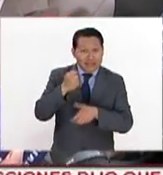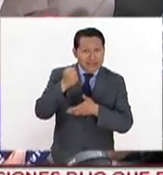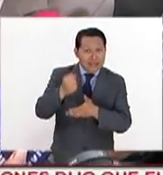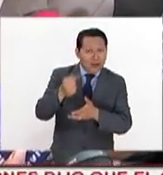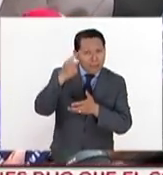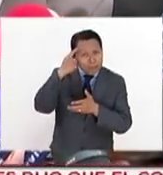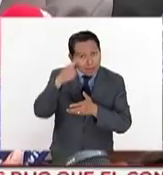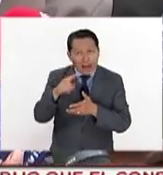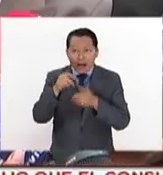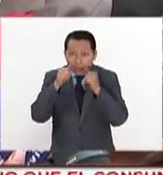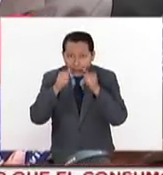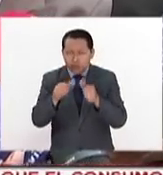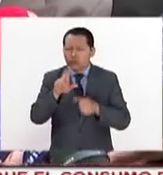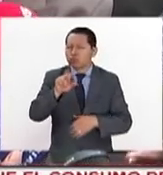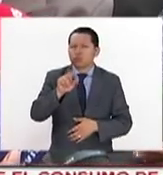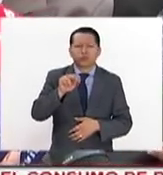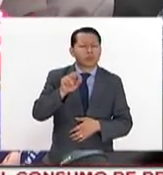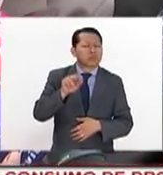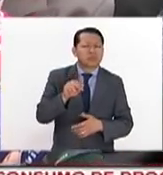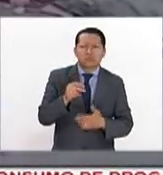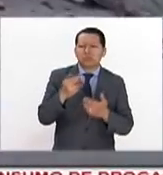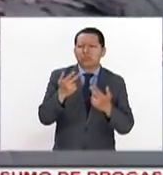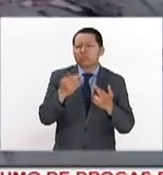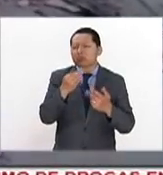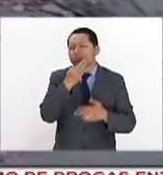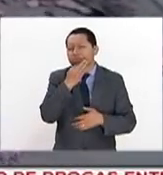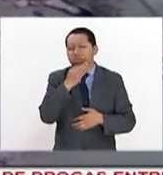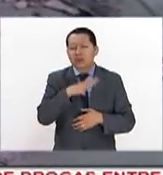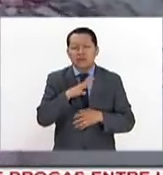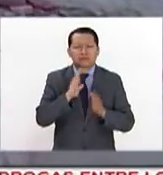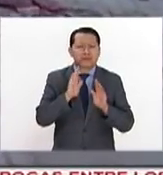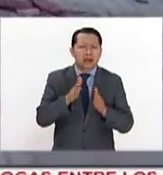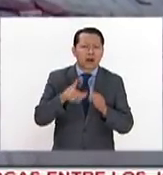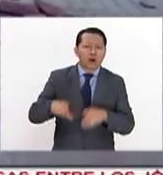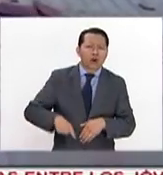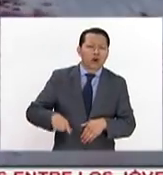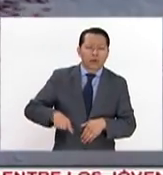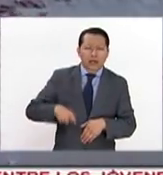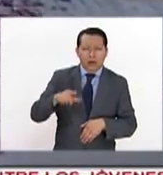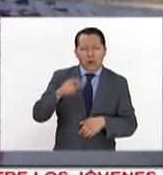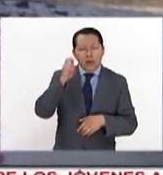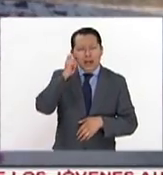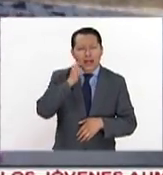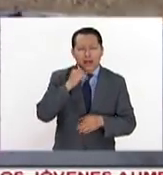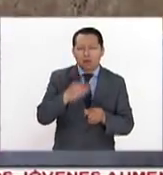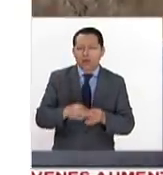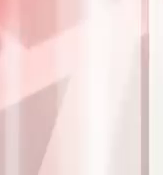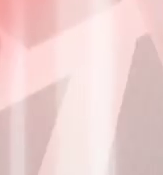los daños. La mayoría fueron menores y ya los atendió el gobierno de Guerrero.